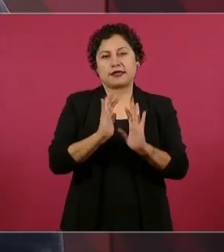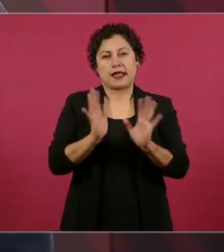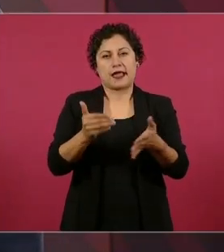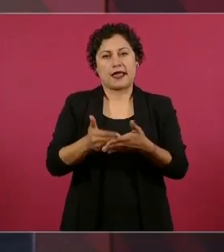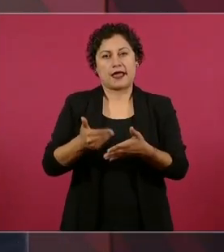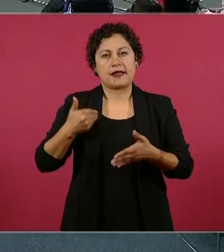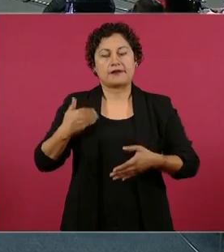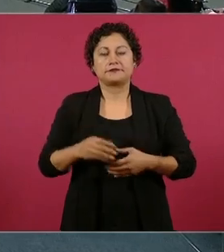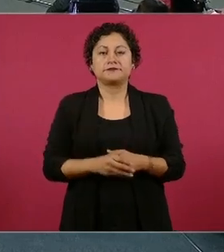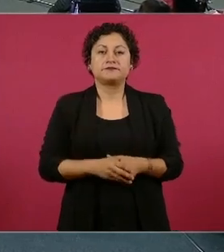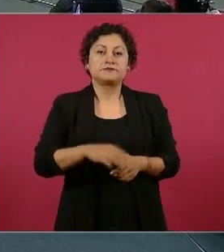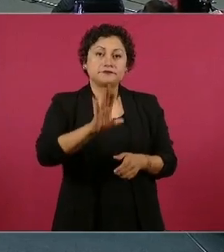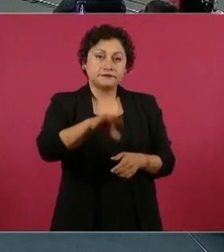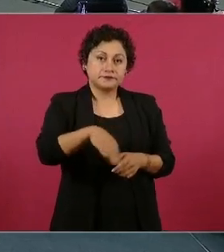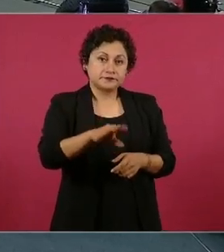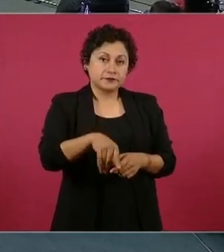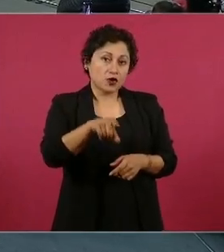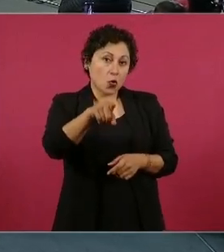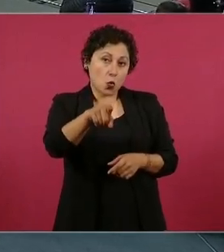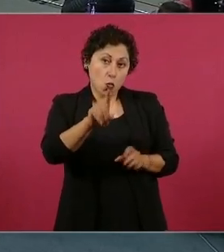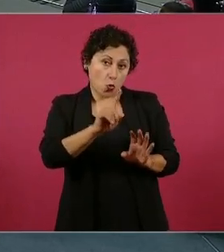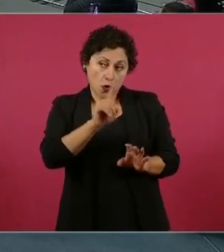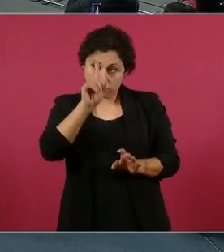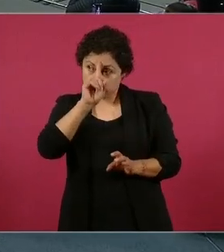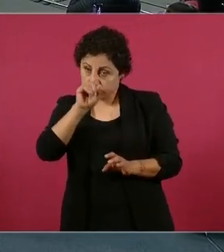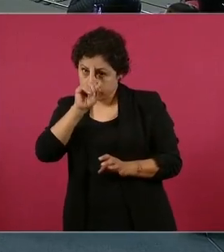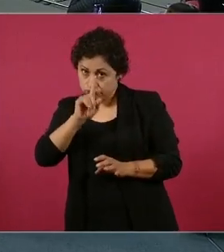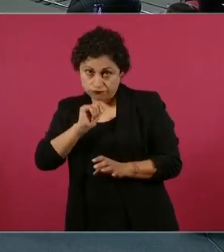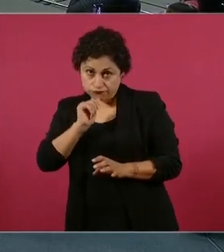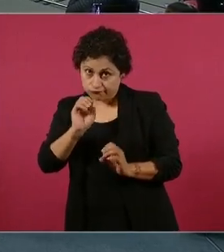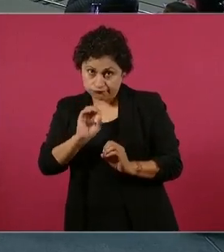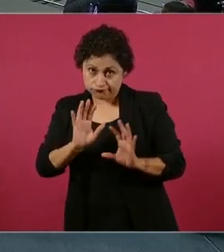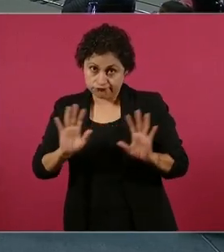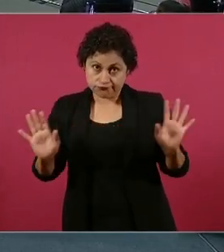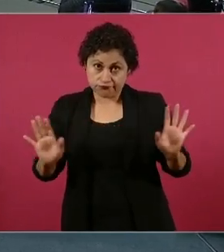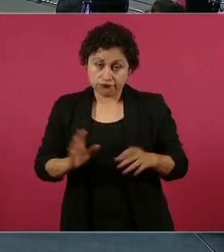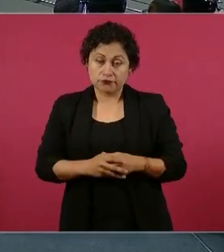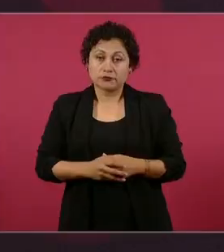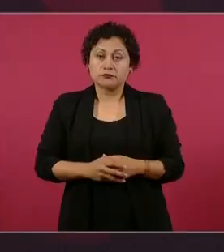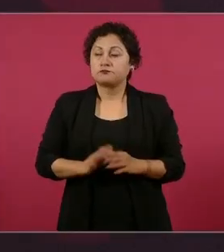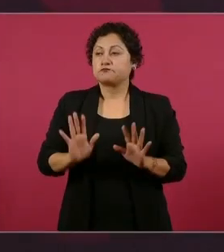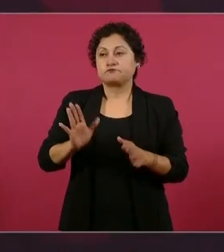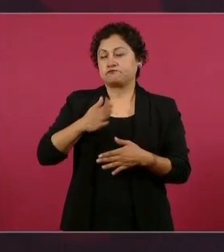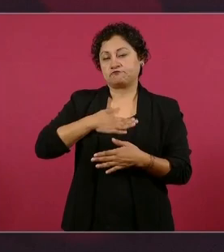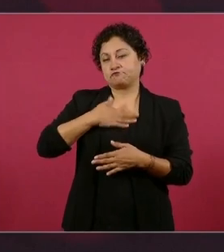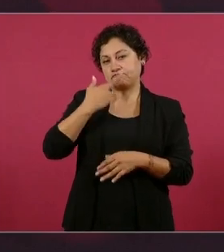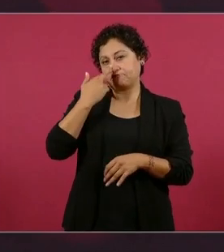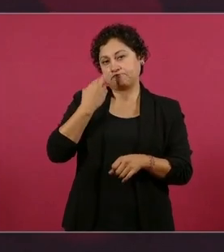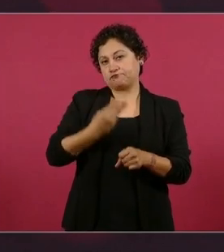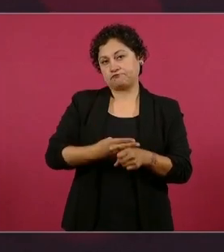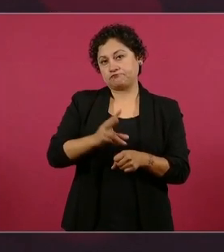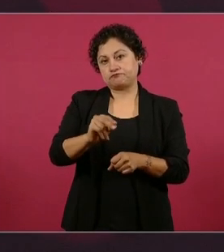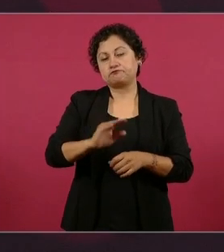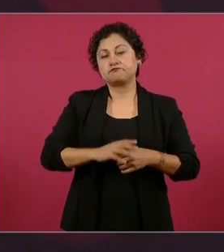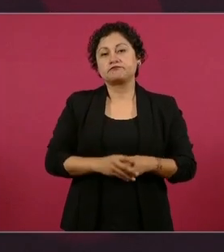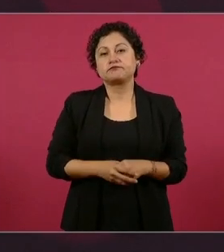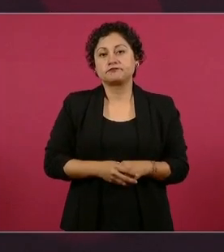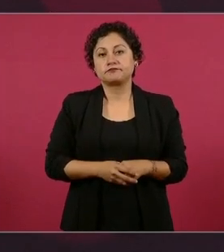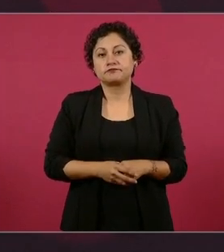antes. ¿Descarta entonces usted hacer alguna sugerencia de algún perfil? No me corresponde. Claro. No me